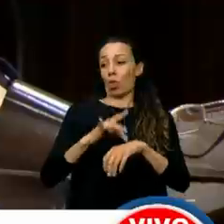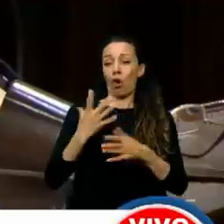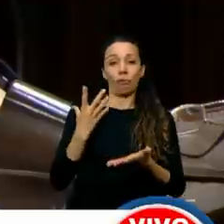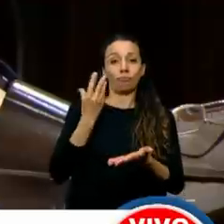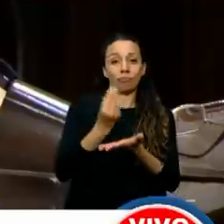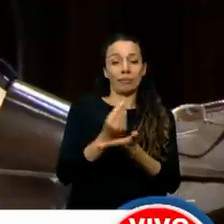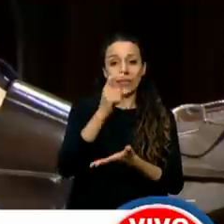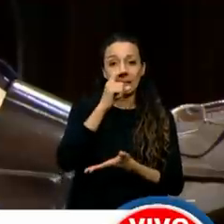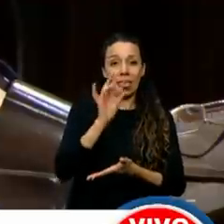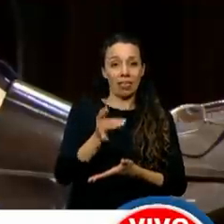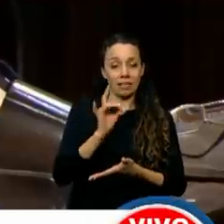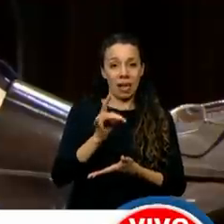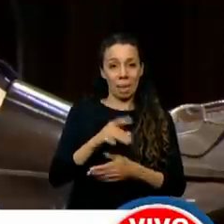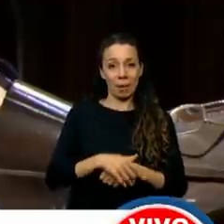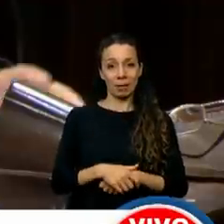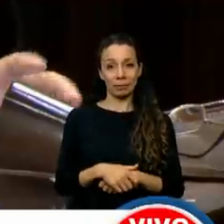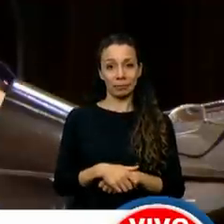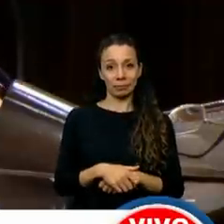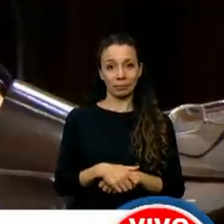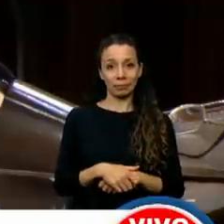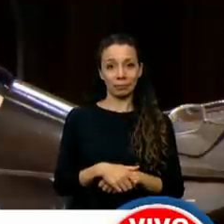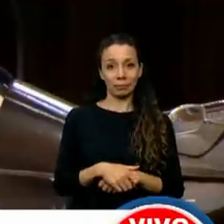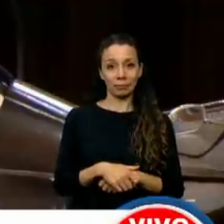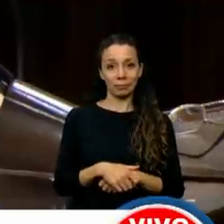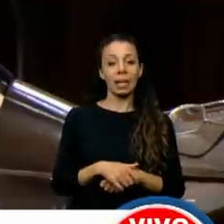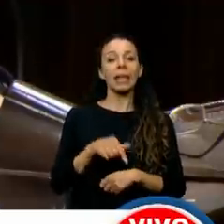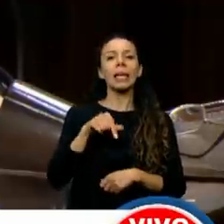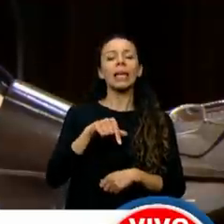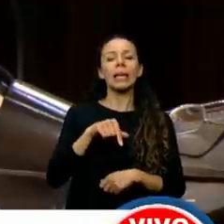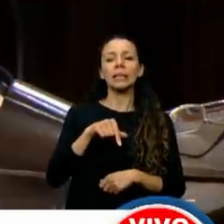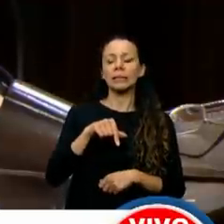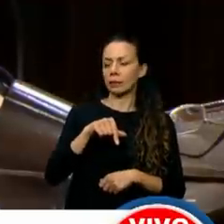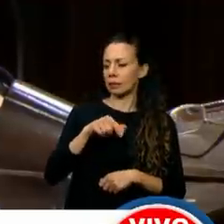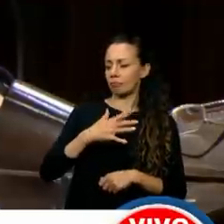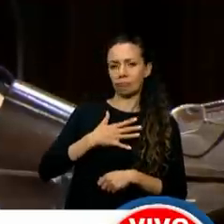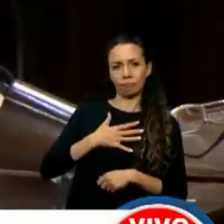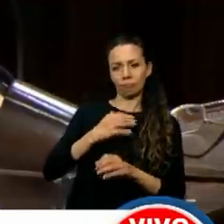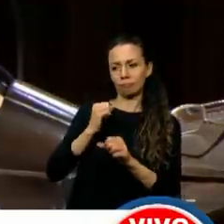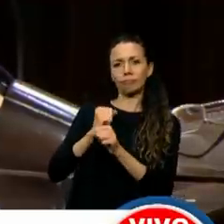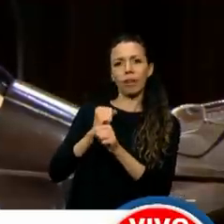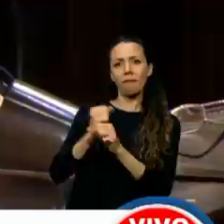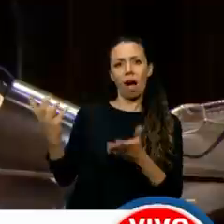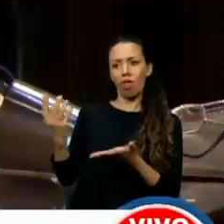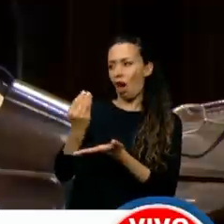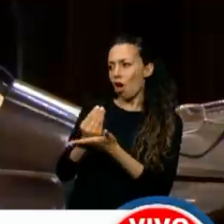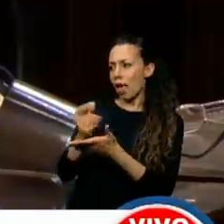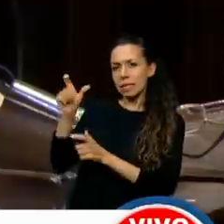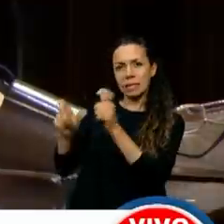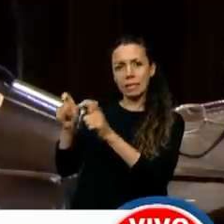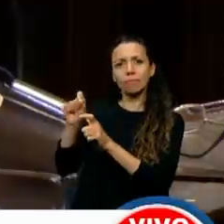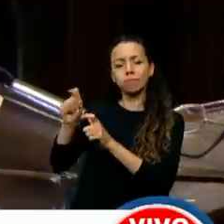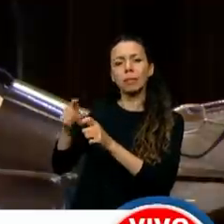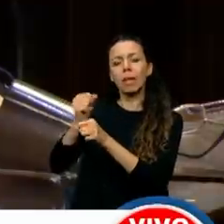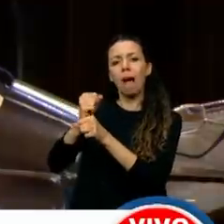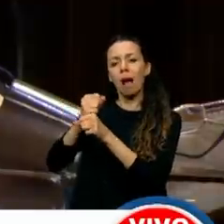diciembre vengo de un sector en donde me toca representar a los trabajadores de la actividad